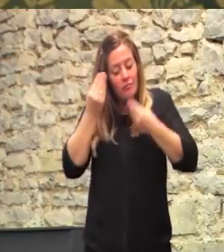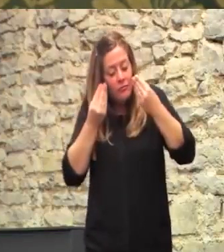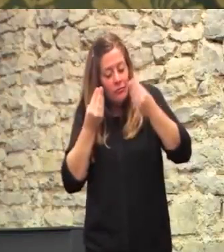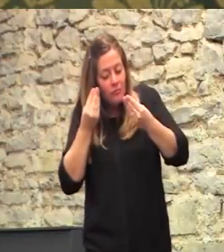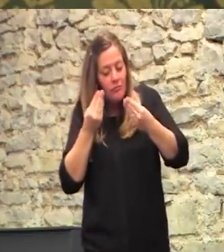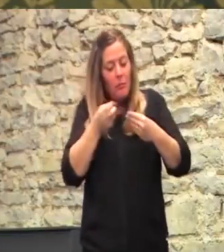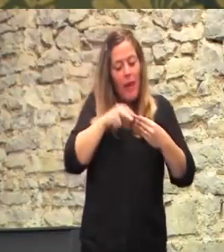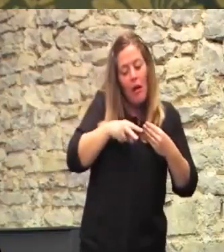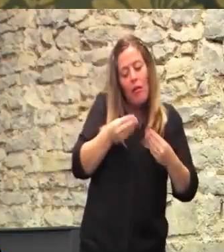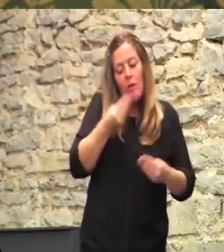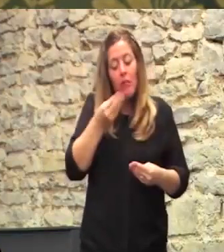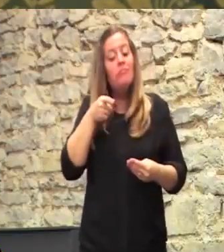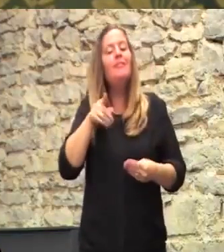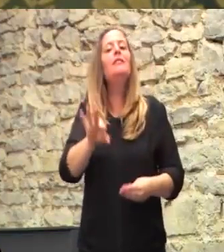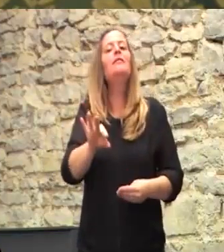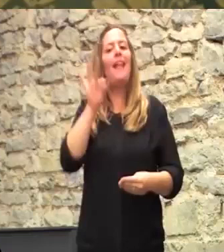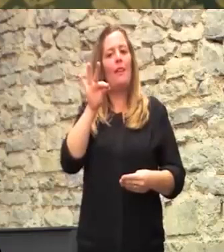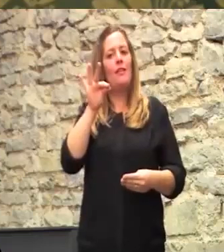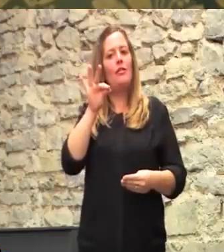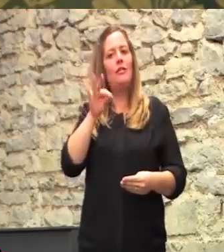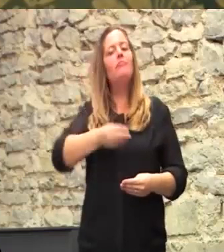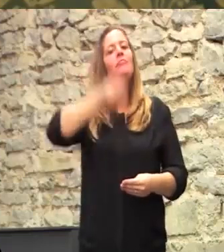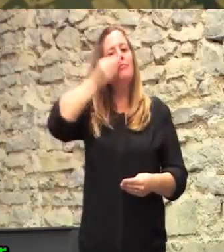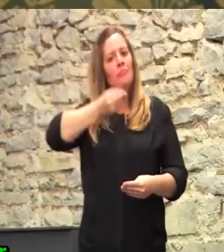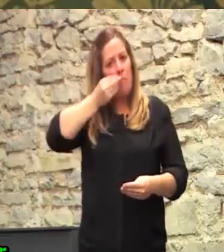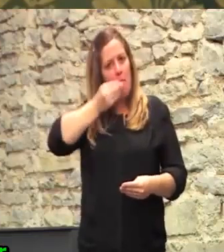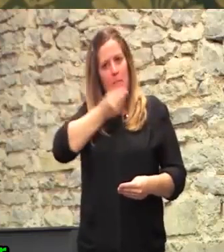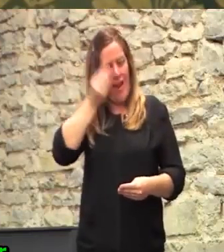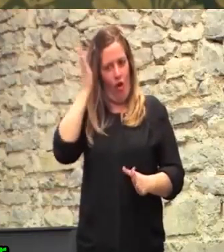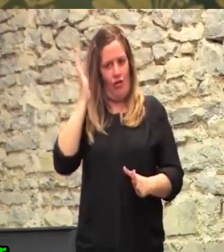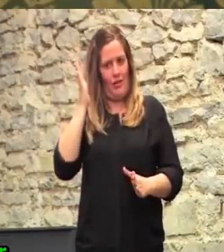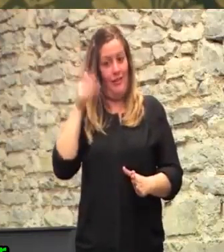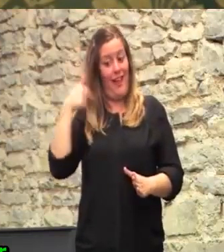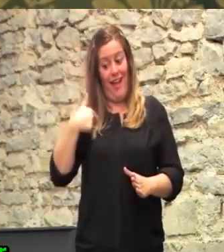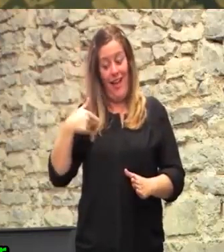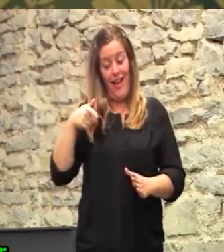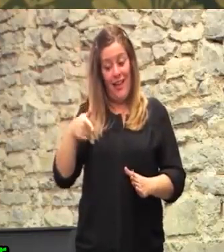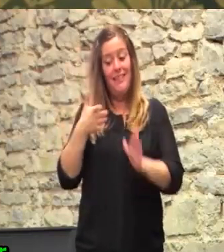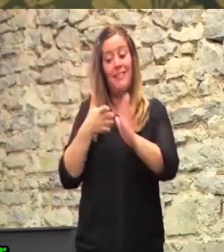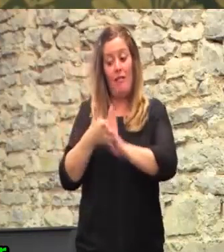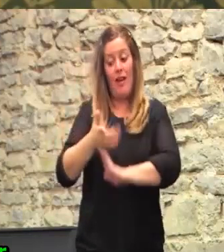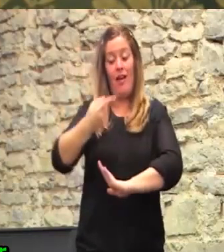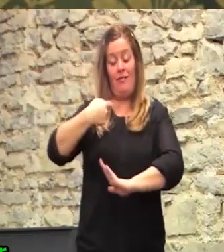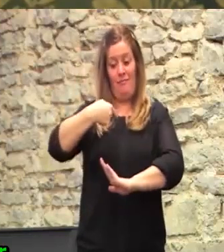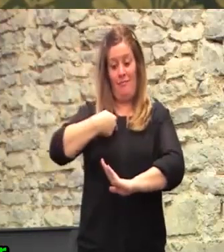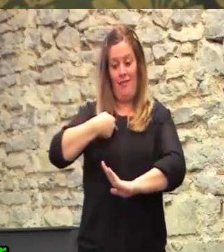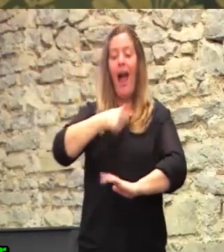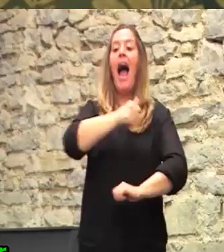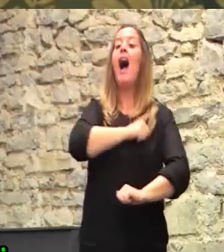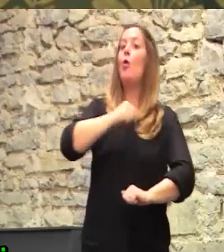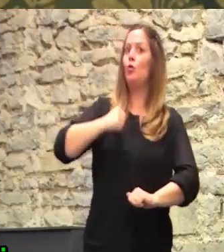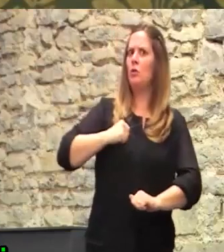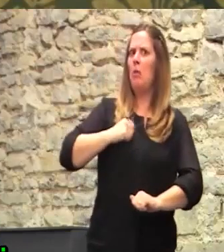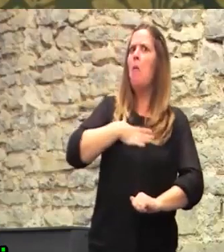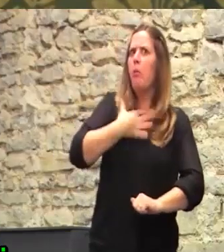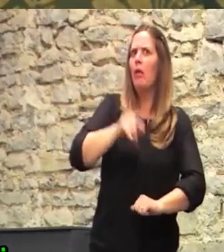estabilidad ahí es cuando uno puede ser autónoma no importa si nos equivocamos o no porque también nos podemos equivocar